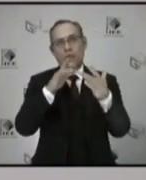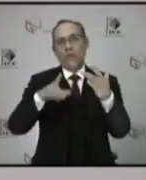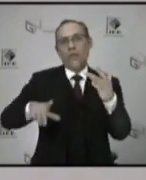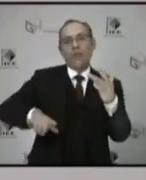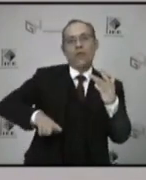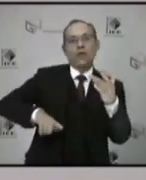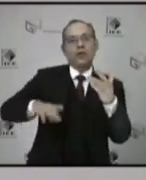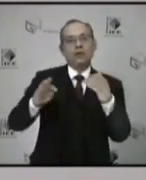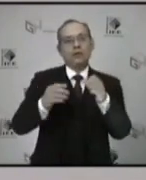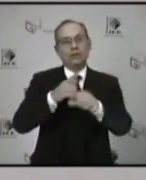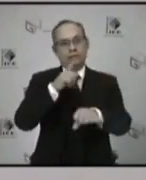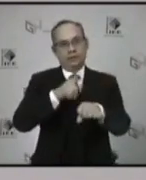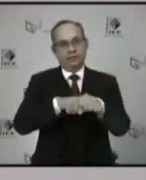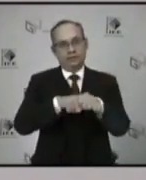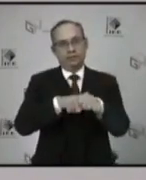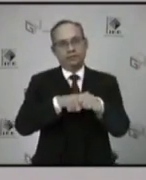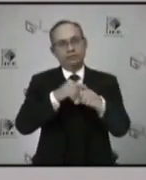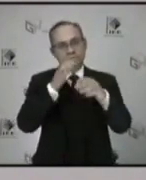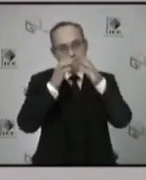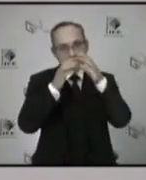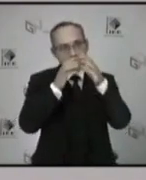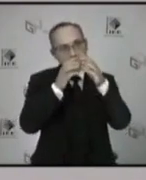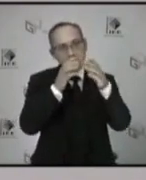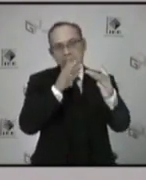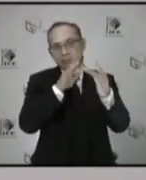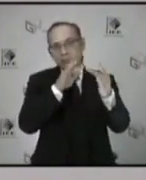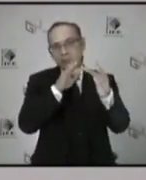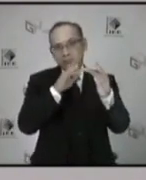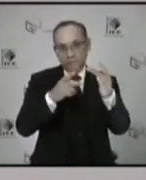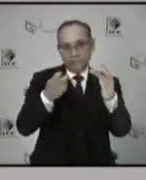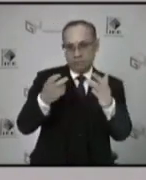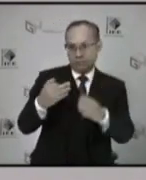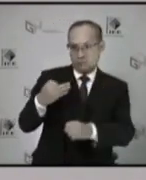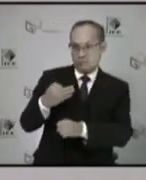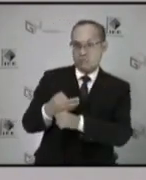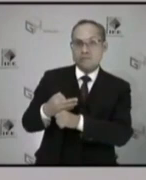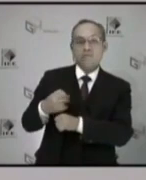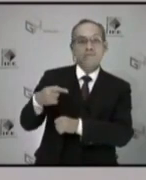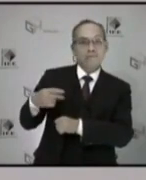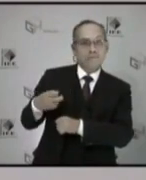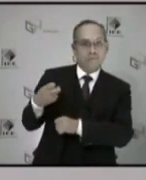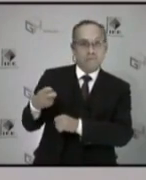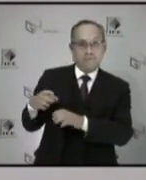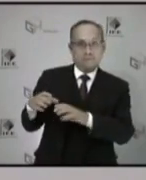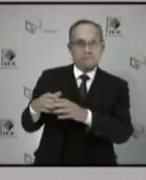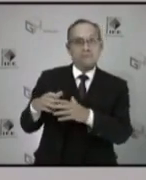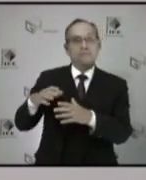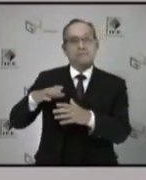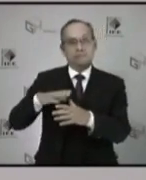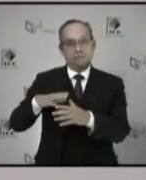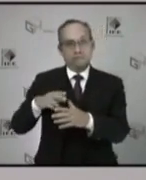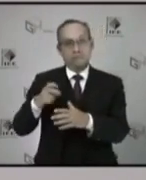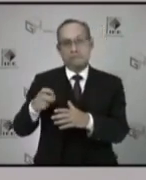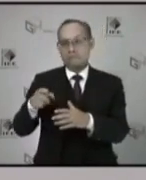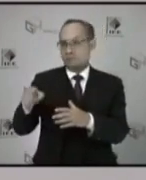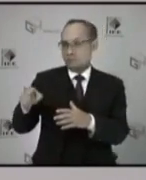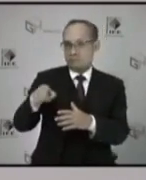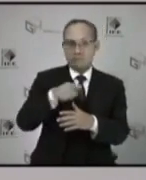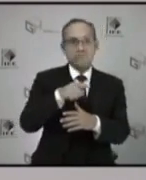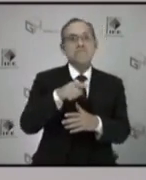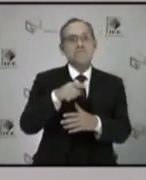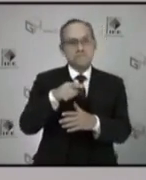movimiento tiene toda la comunicación, tiene toda la empatía y